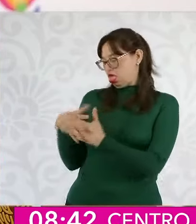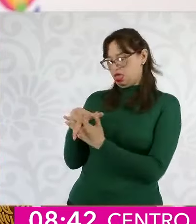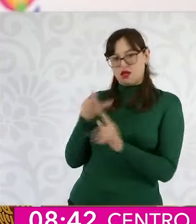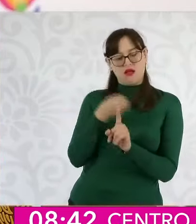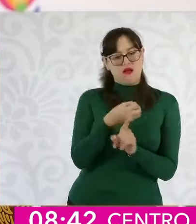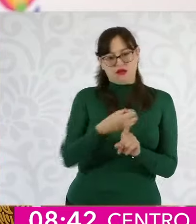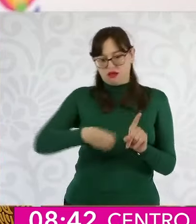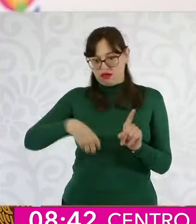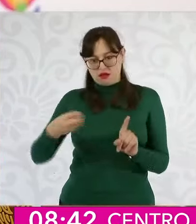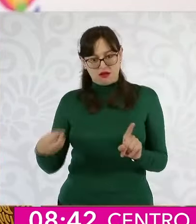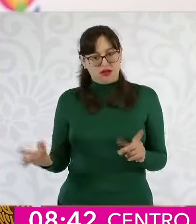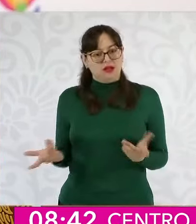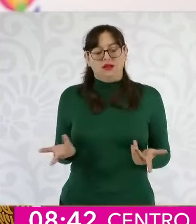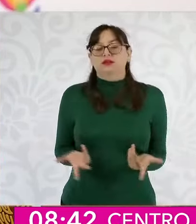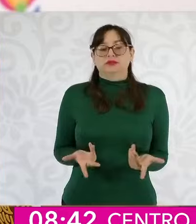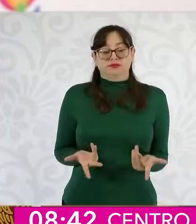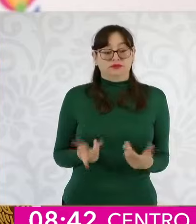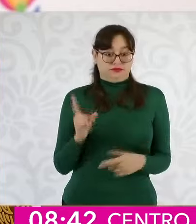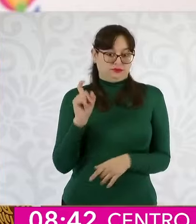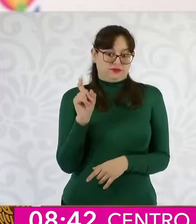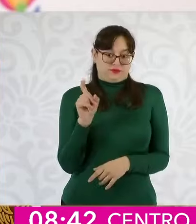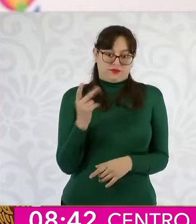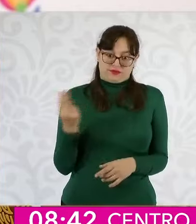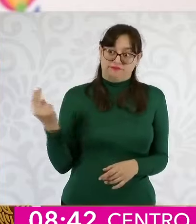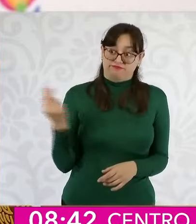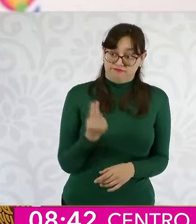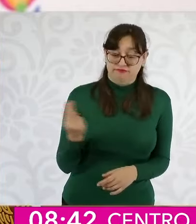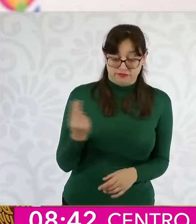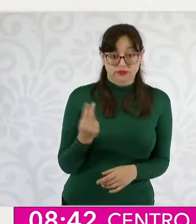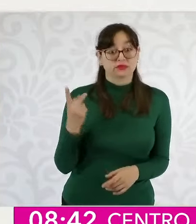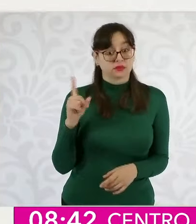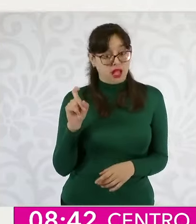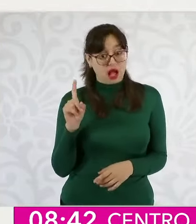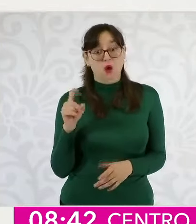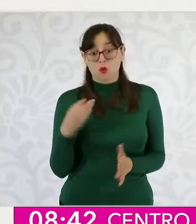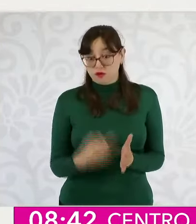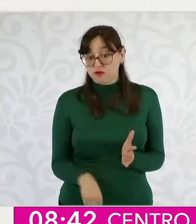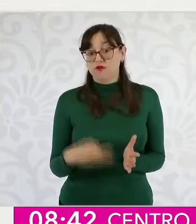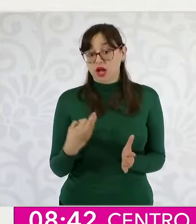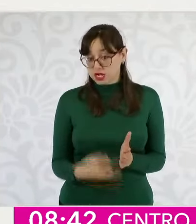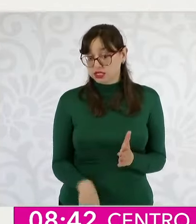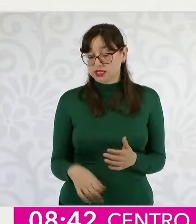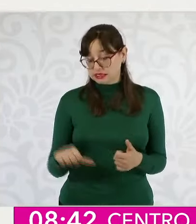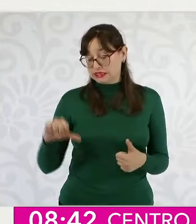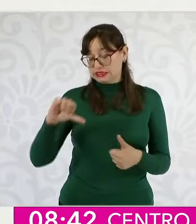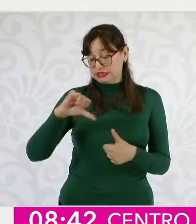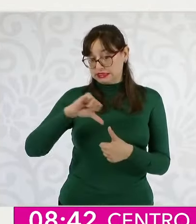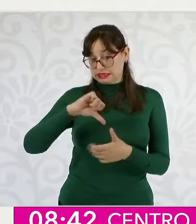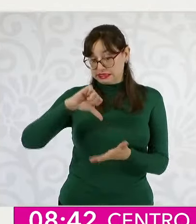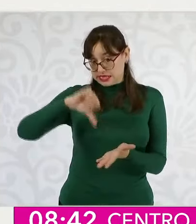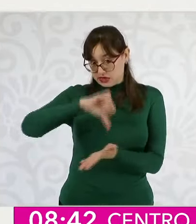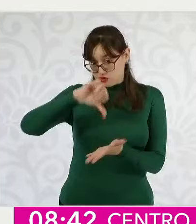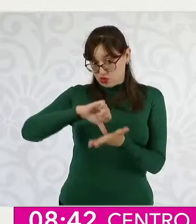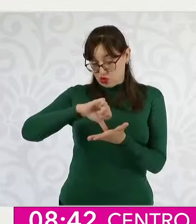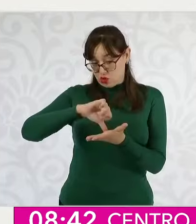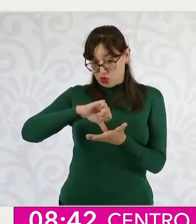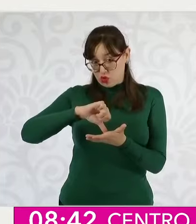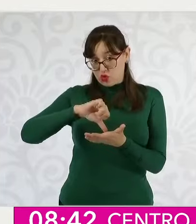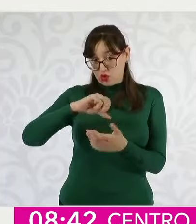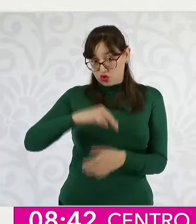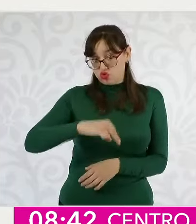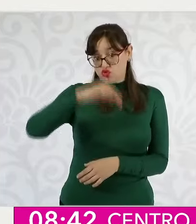el uso de un recurso pues que hoy lo tenemos escaso, particularmente en el centro y en el norte del país. Entonces, por eso